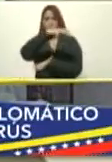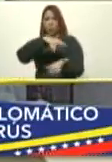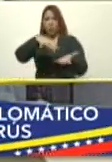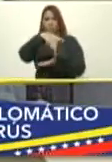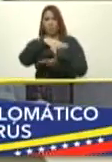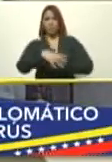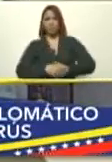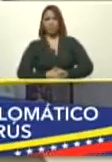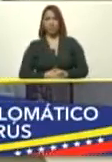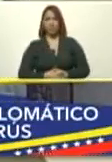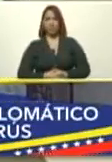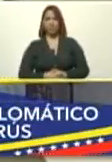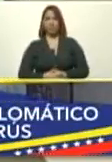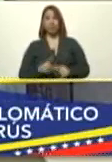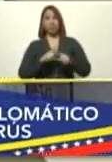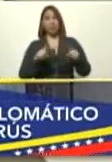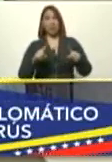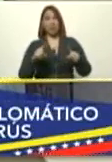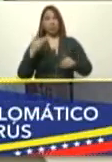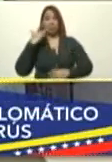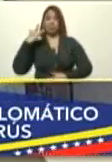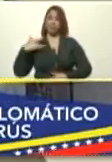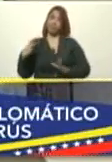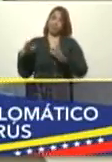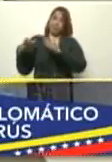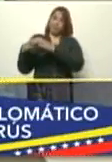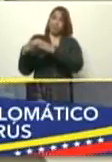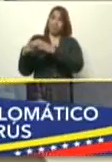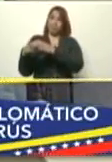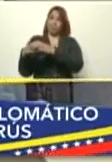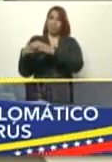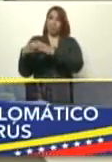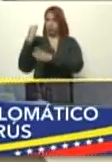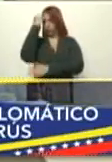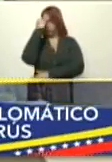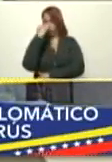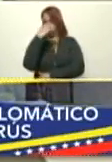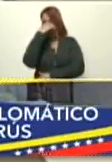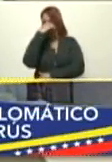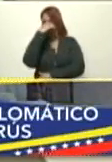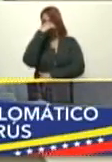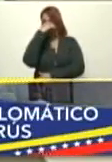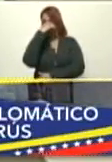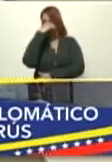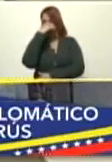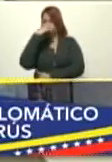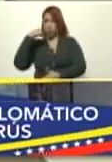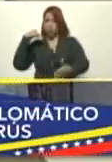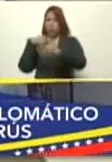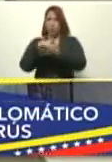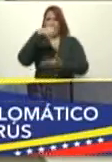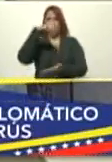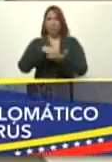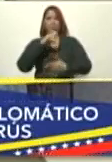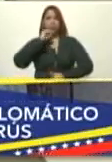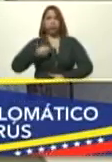Pero la élite fascista que dio el golpe de Estado en